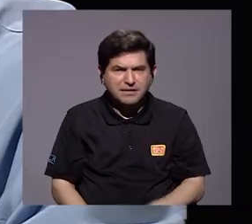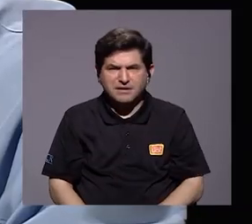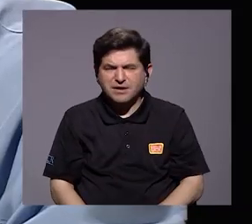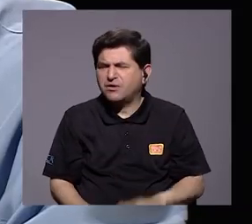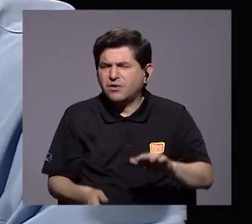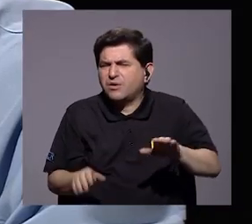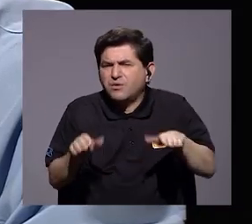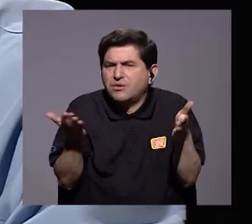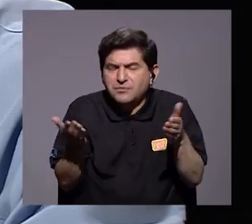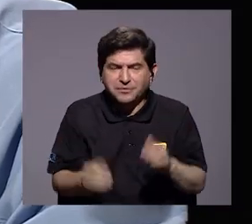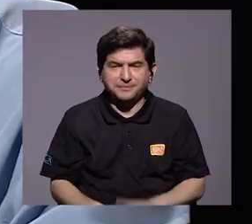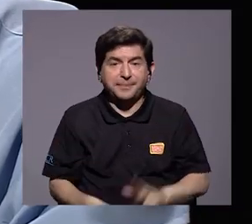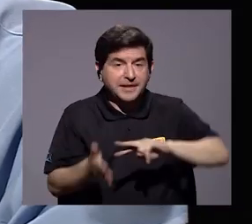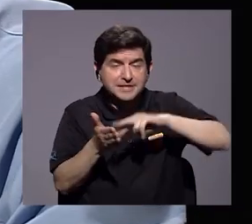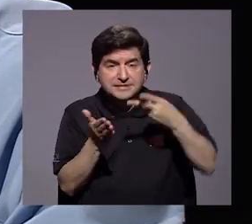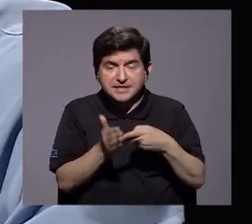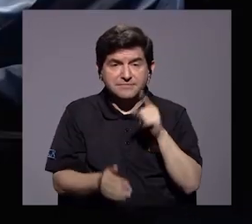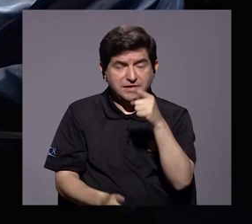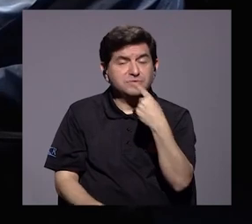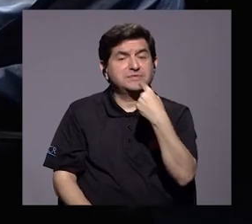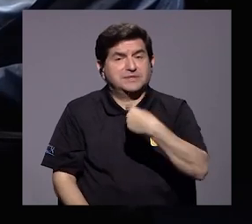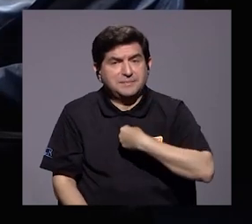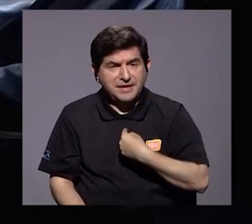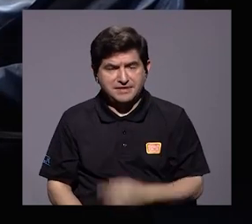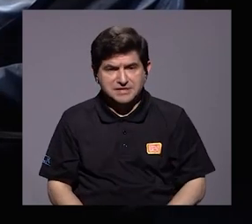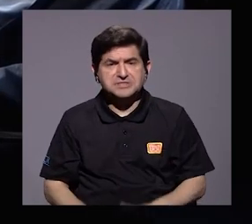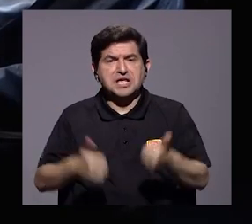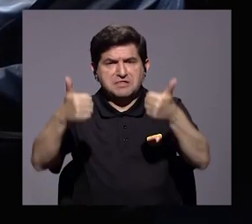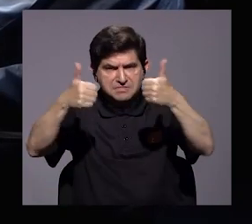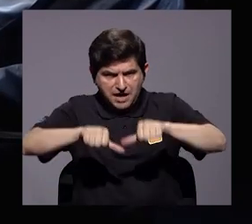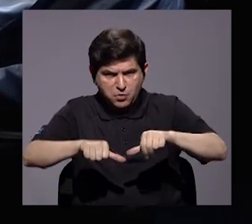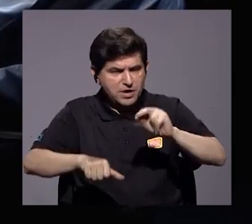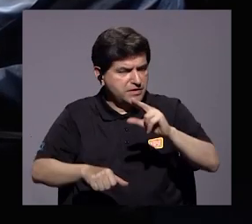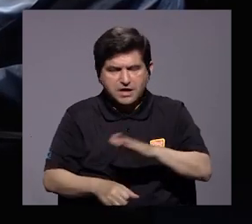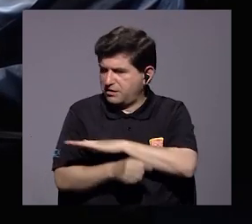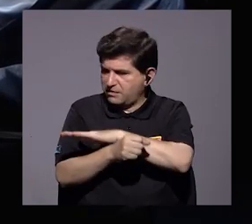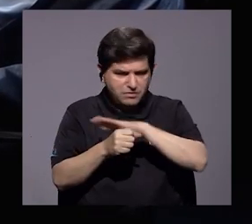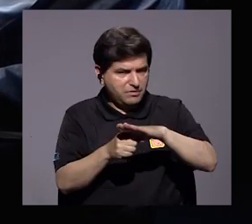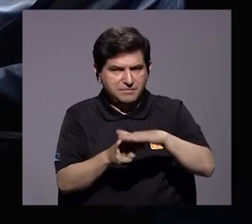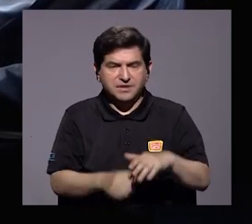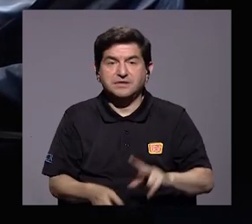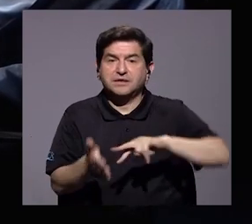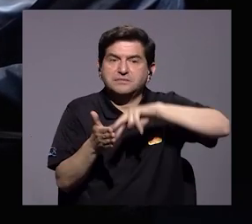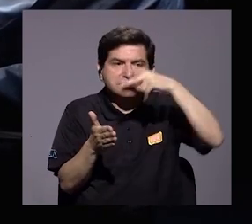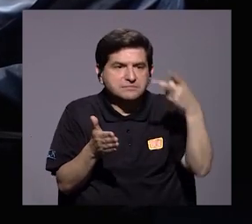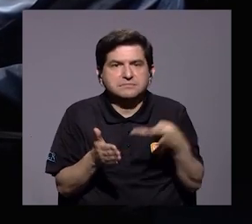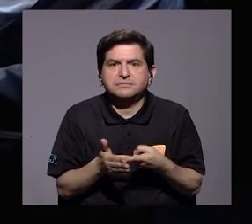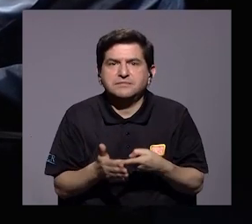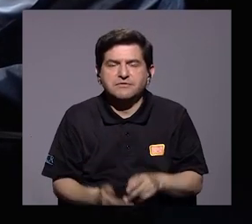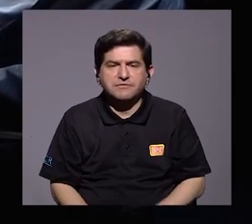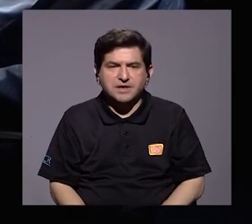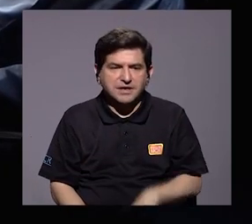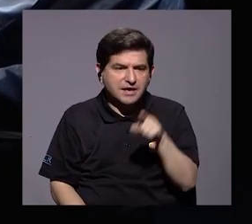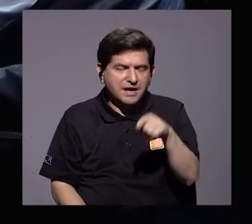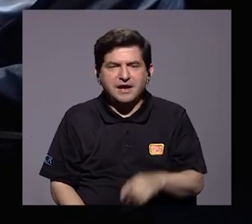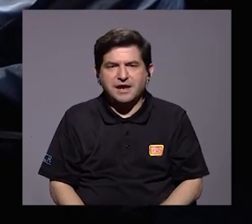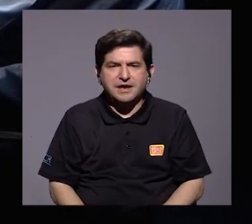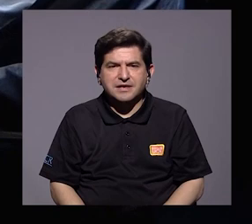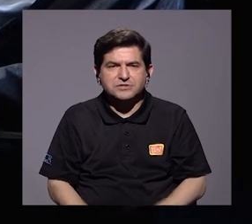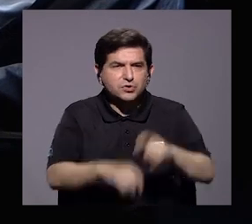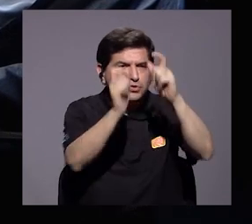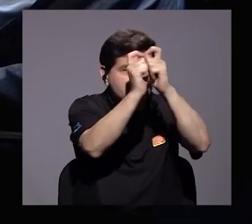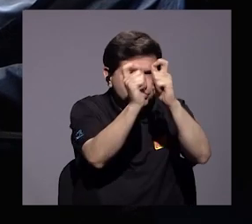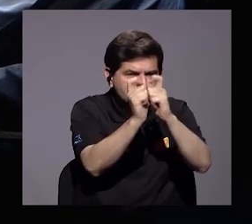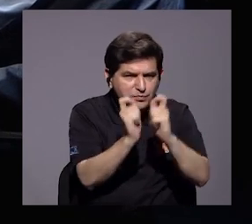punto a punto en el sentido de que si usted me dice que coincide con ellos en que no es integral entonces definitivamente ese